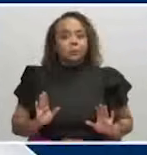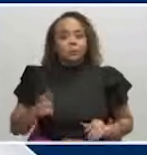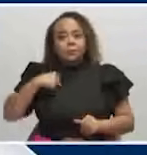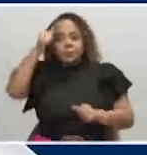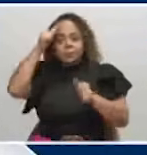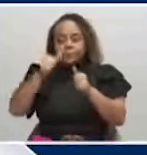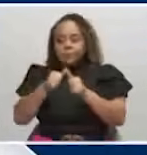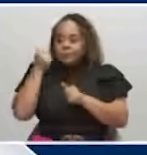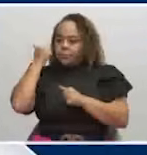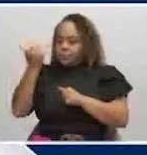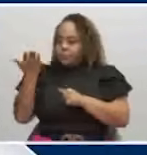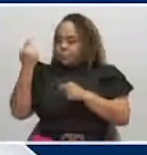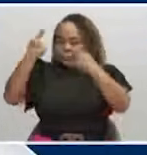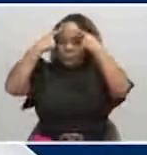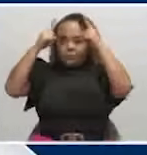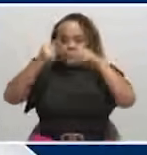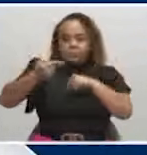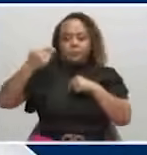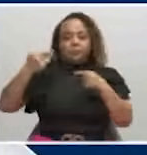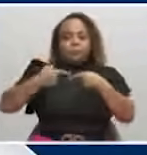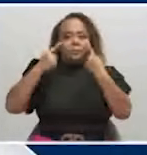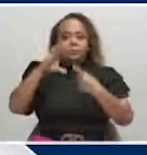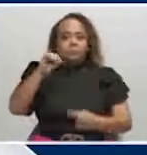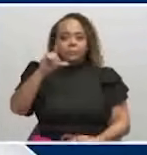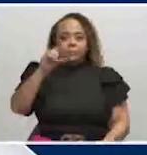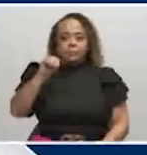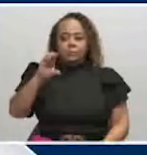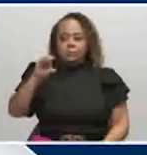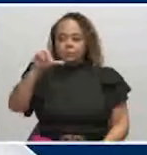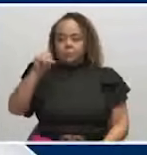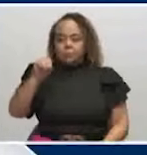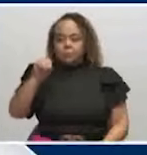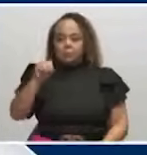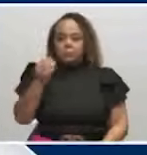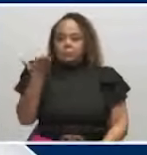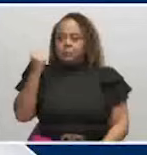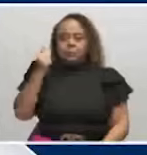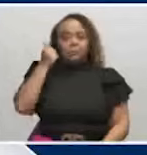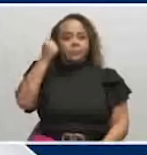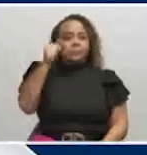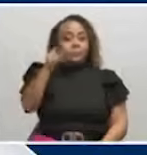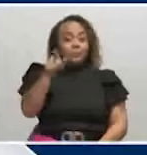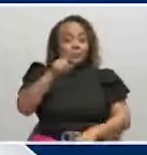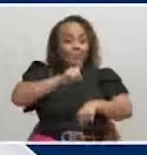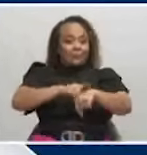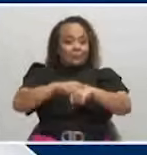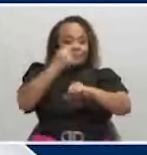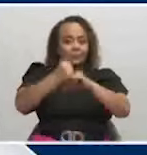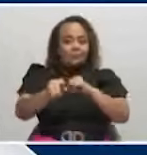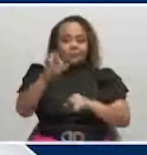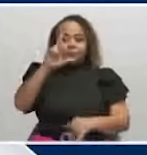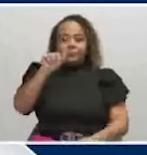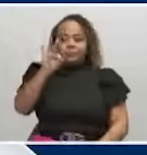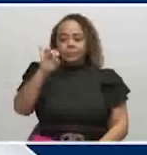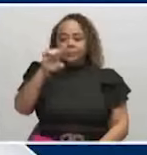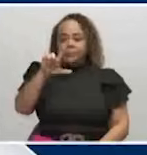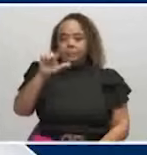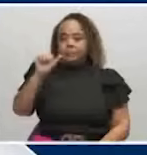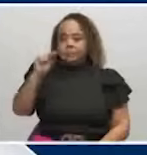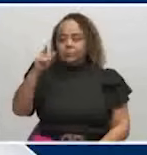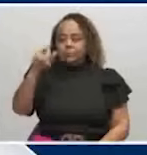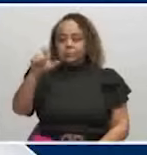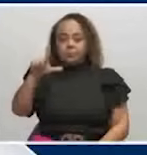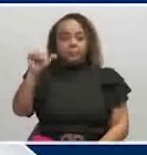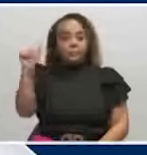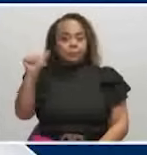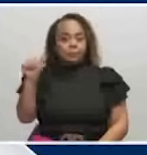la liga, aquella famosa historia contra Colo-Colo, recuerdo aquella liga en la que usted estuvo, la etapa final de don Rafael Ángel Alfaro, recuerdo la liga de